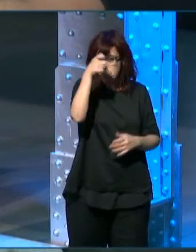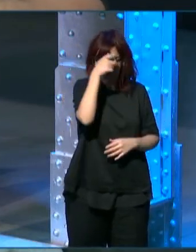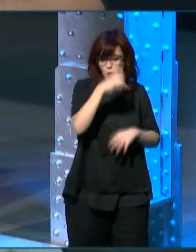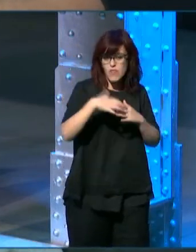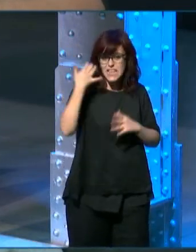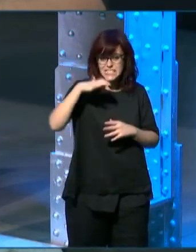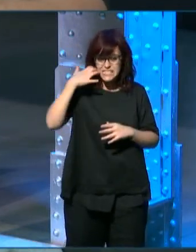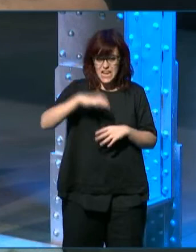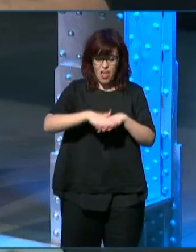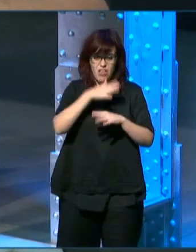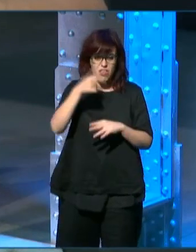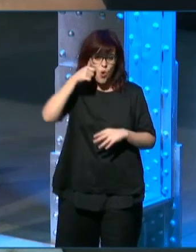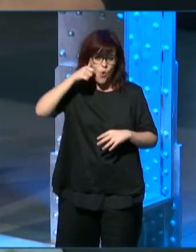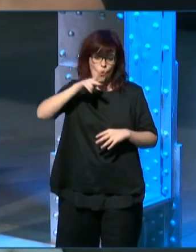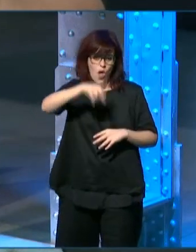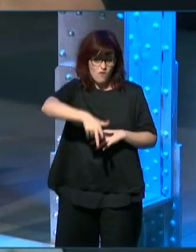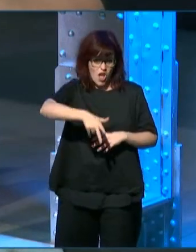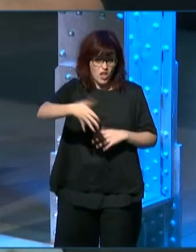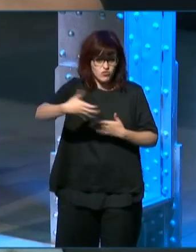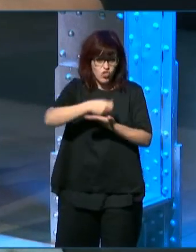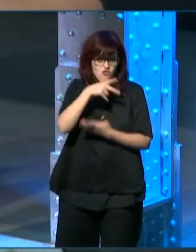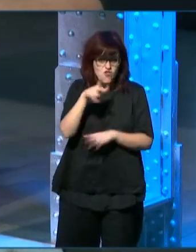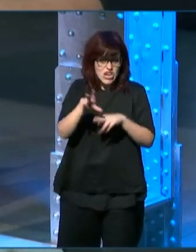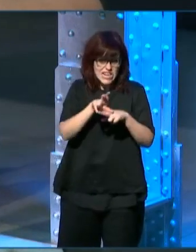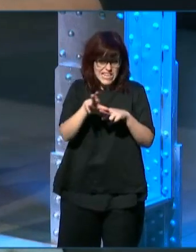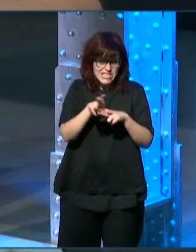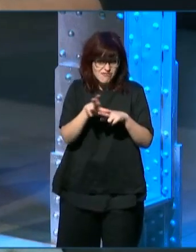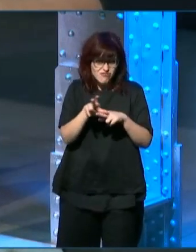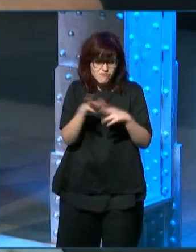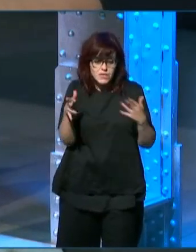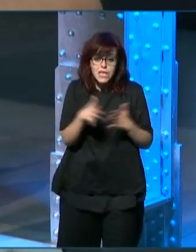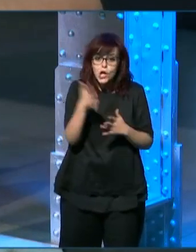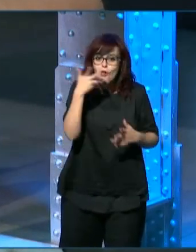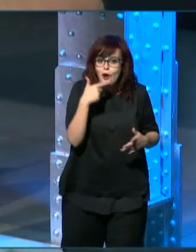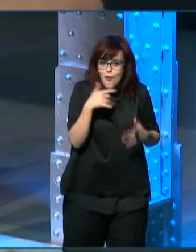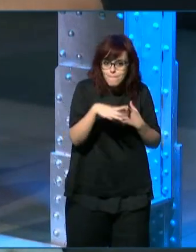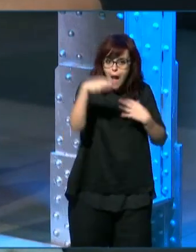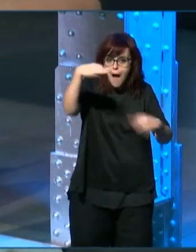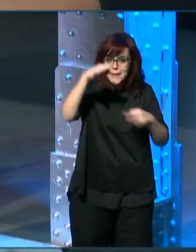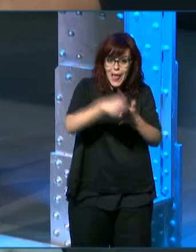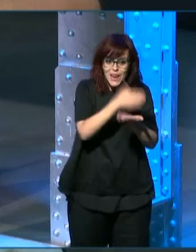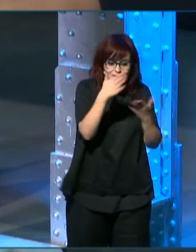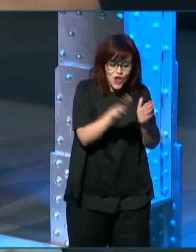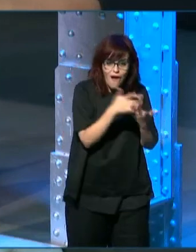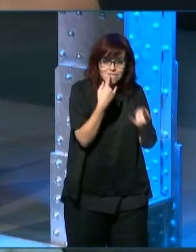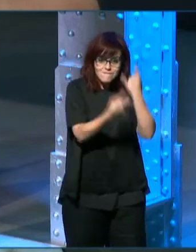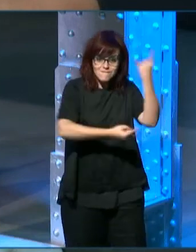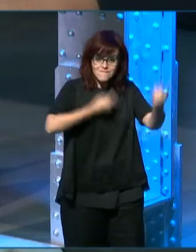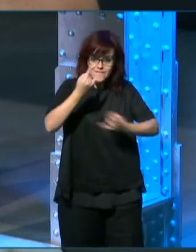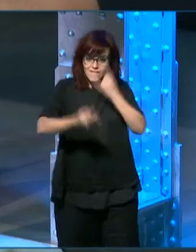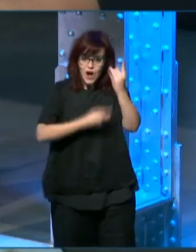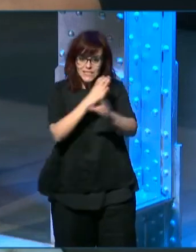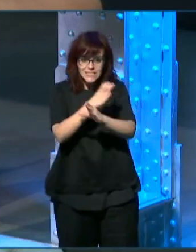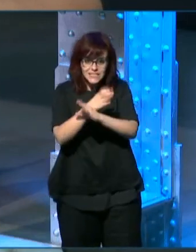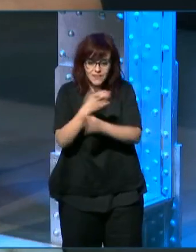Sierra Novense son preciosos, pero era todo un poco gris, y el color estaba en los papeles, estaba en los libros y en los tebeos. Entonces,